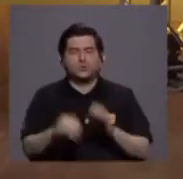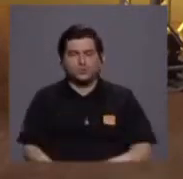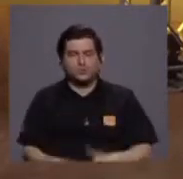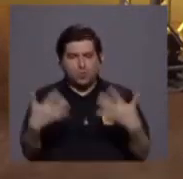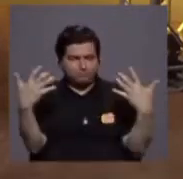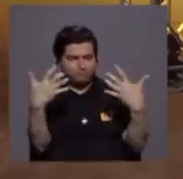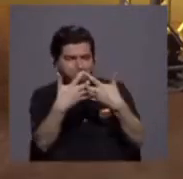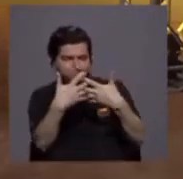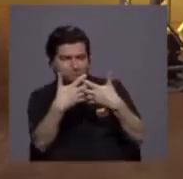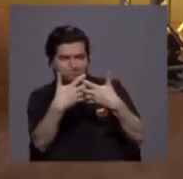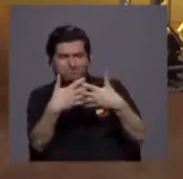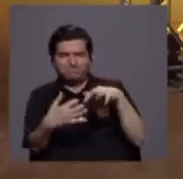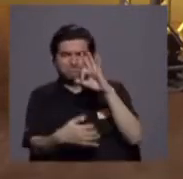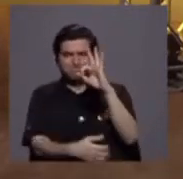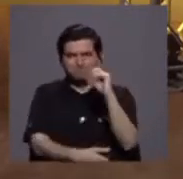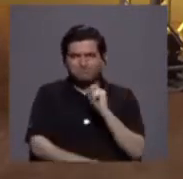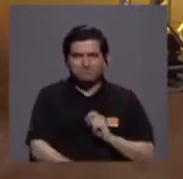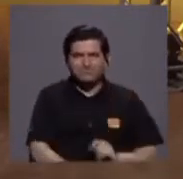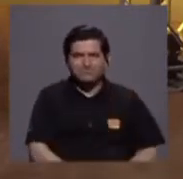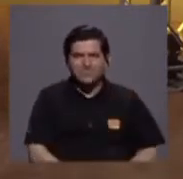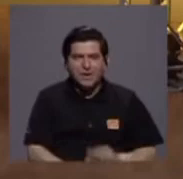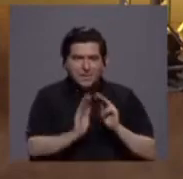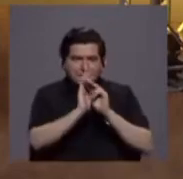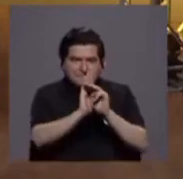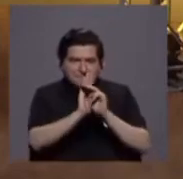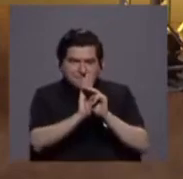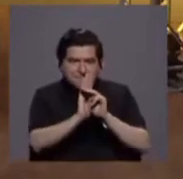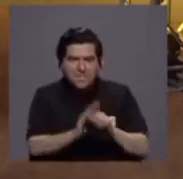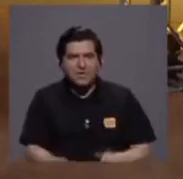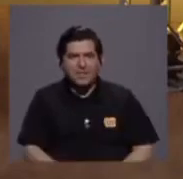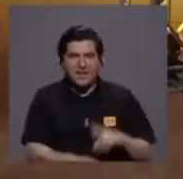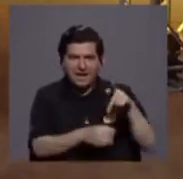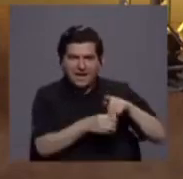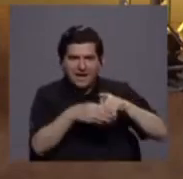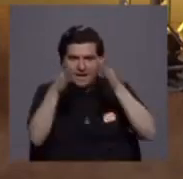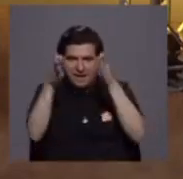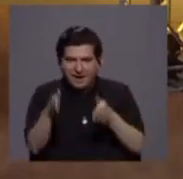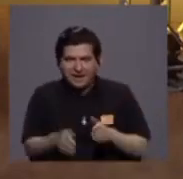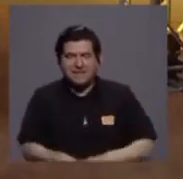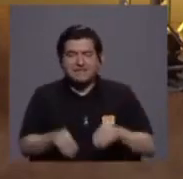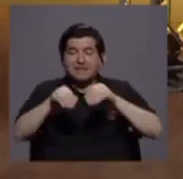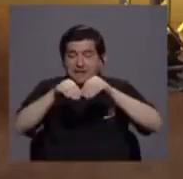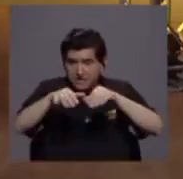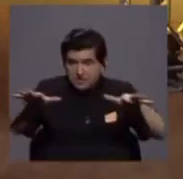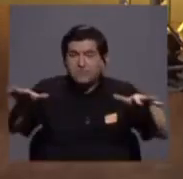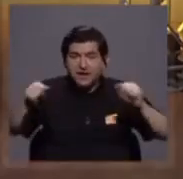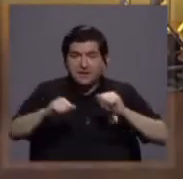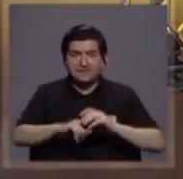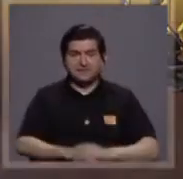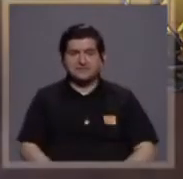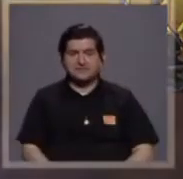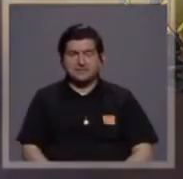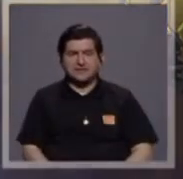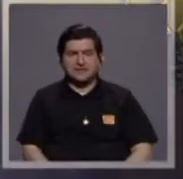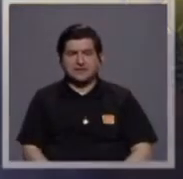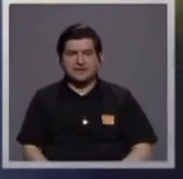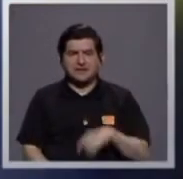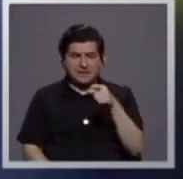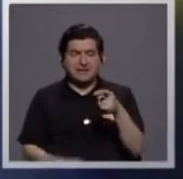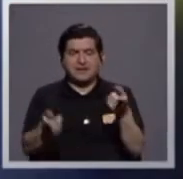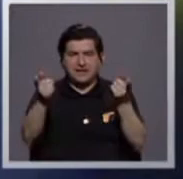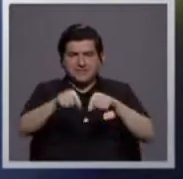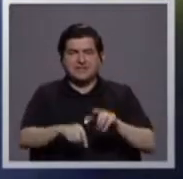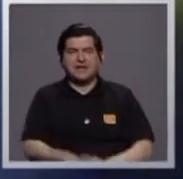muy bien con la modelación basada en agentes y con redes, es uno que se conoce como